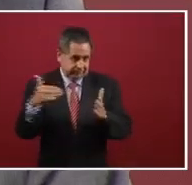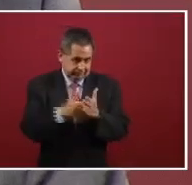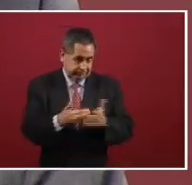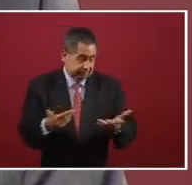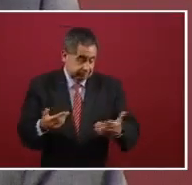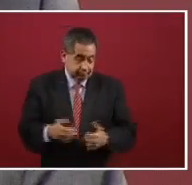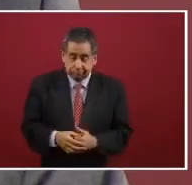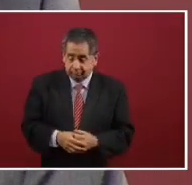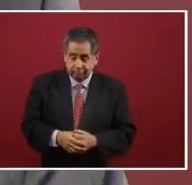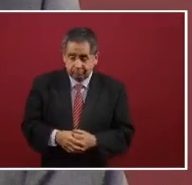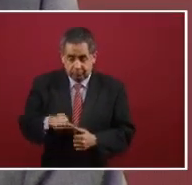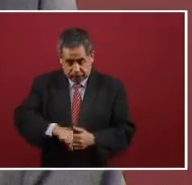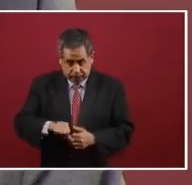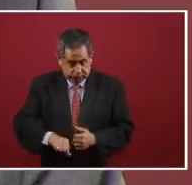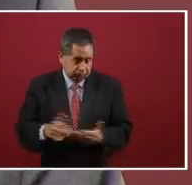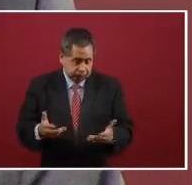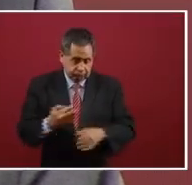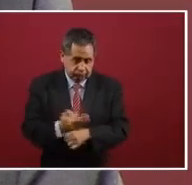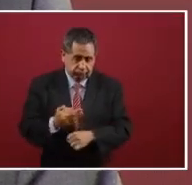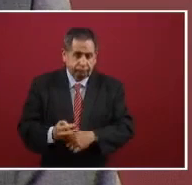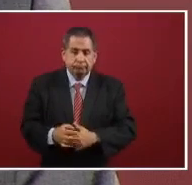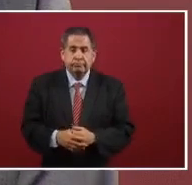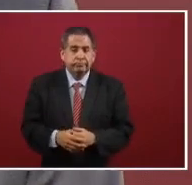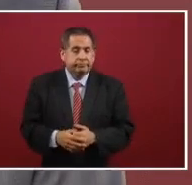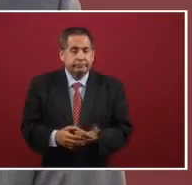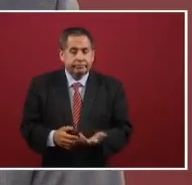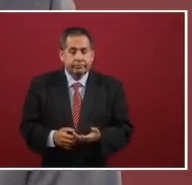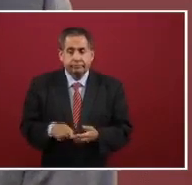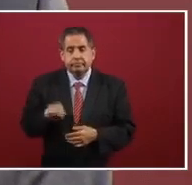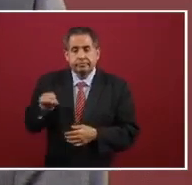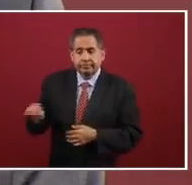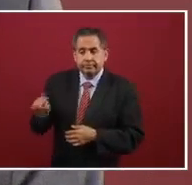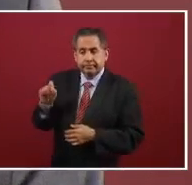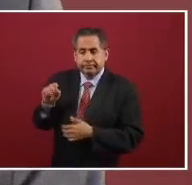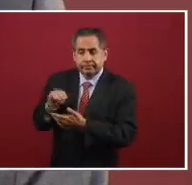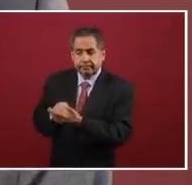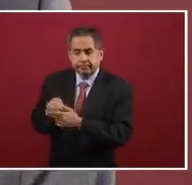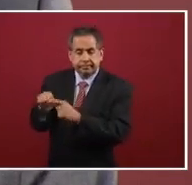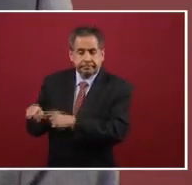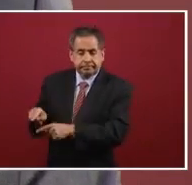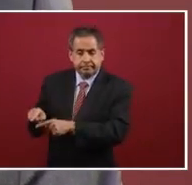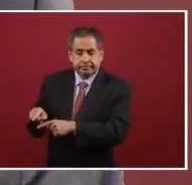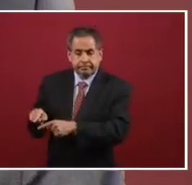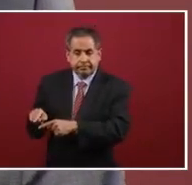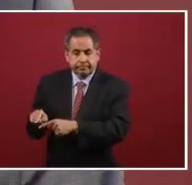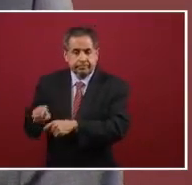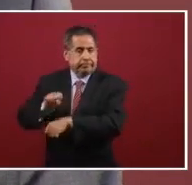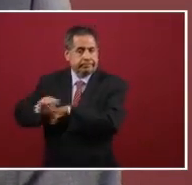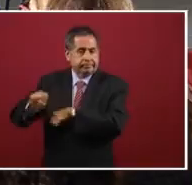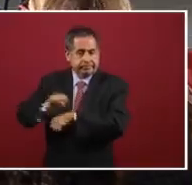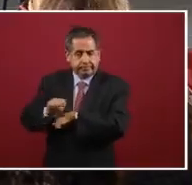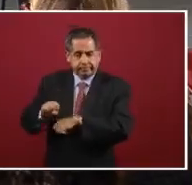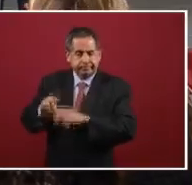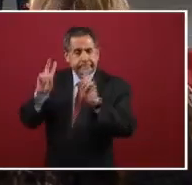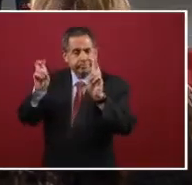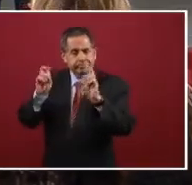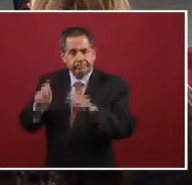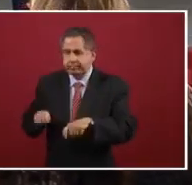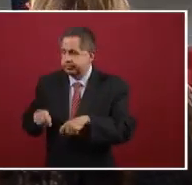226,000 hoy y 20,000. Sembrando Vida en El Salvador.